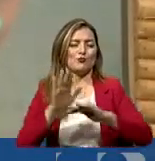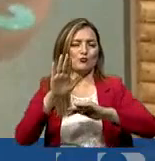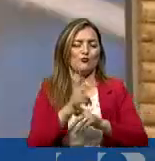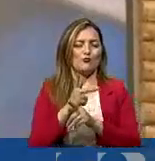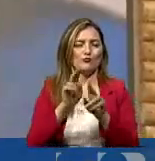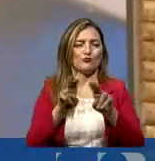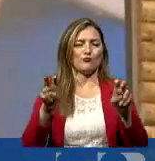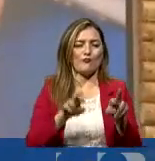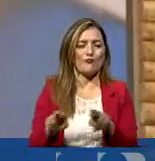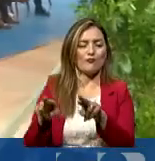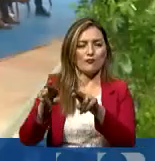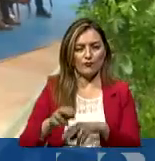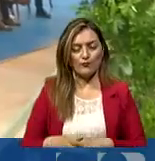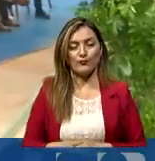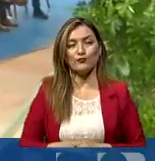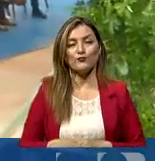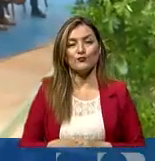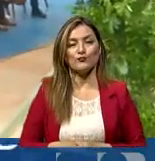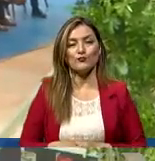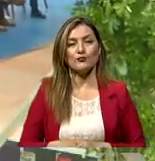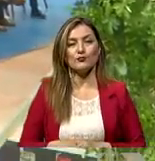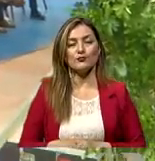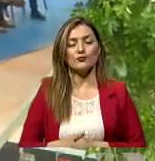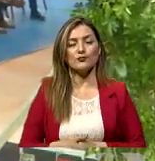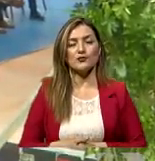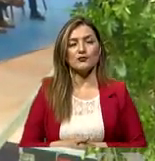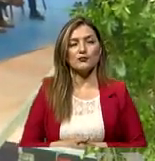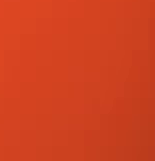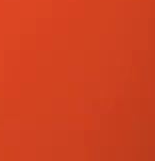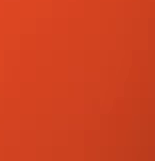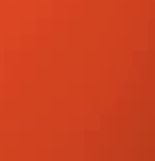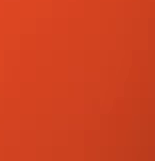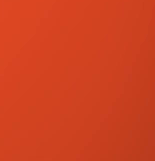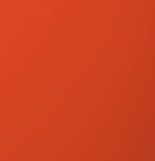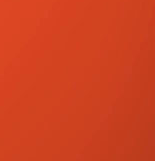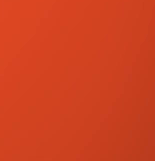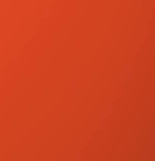con el cuidado de las fuentes hídricas. En Quito, Juan Miguel Rodríguez, 24 horas.